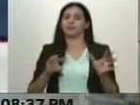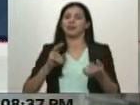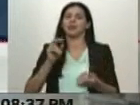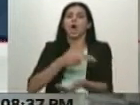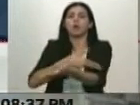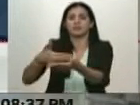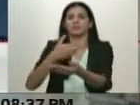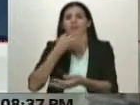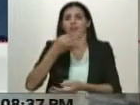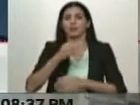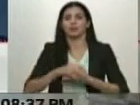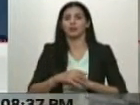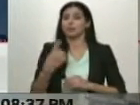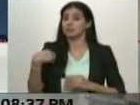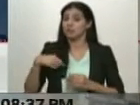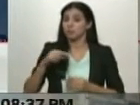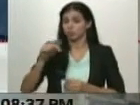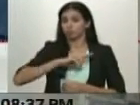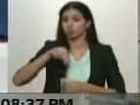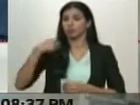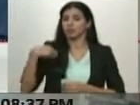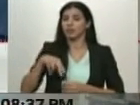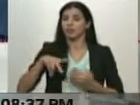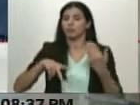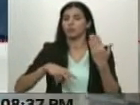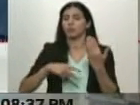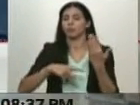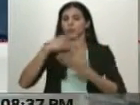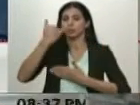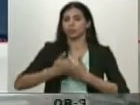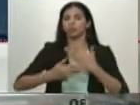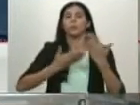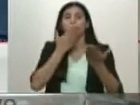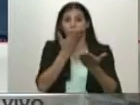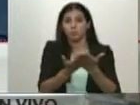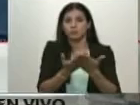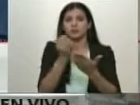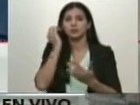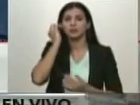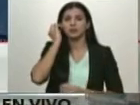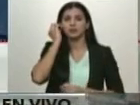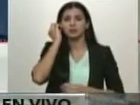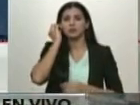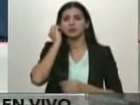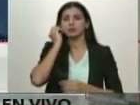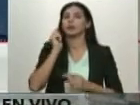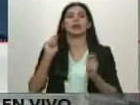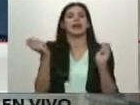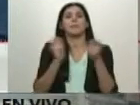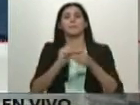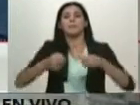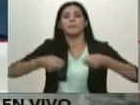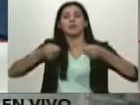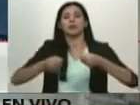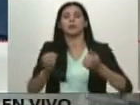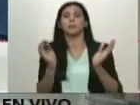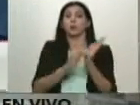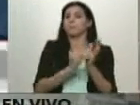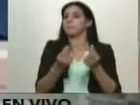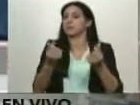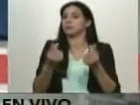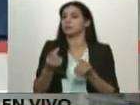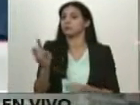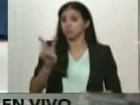la propuesta y el proyecto para establecer un nuevo mecanismo de estabilidad de mercados y de fijación de precios. Venezuela la